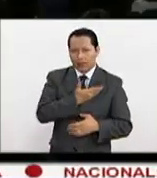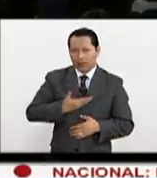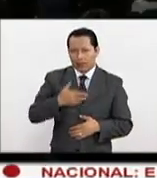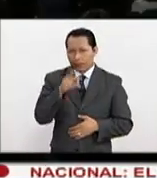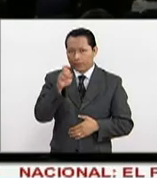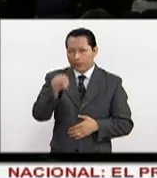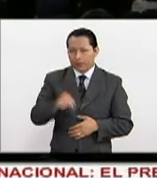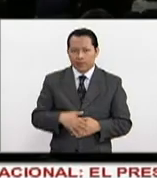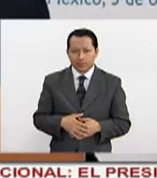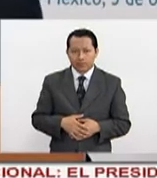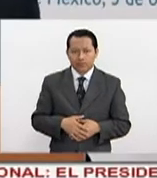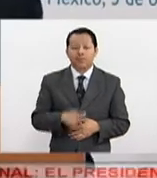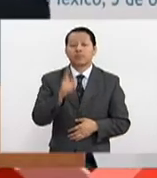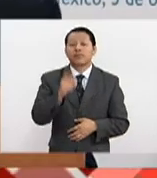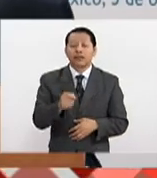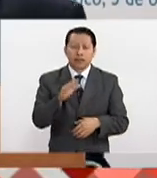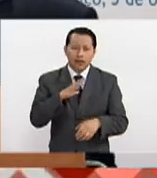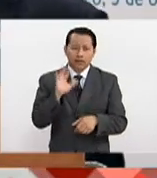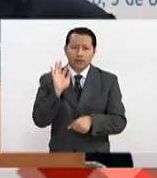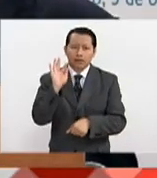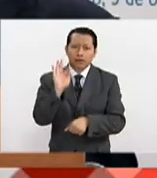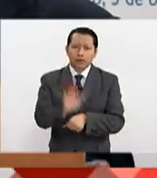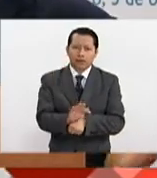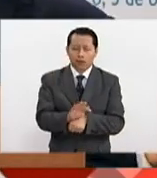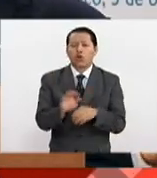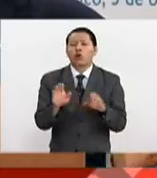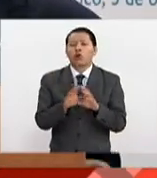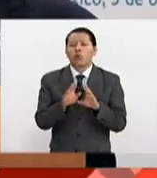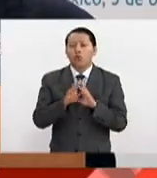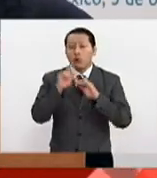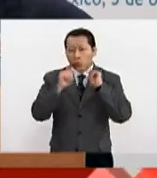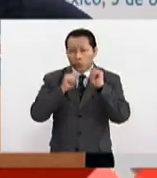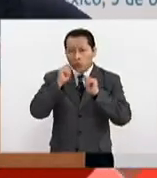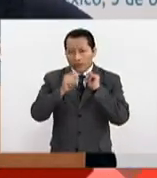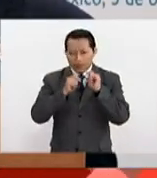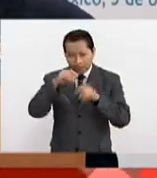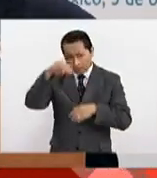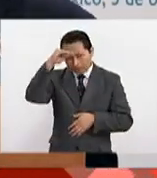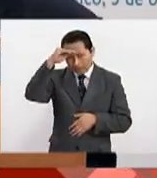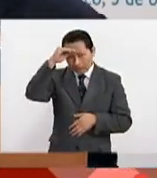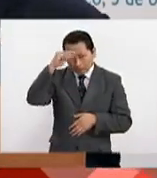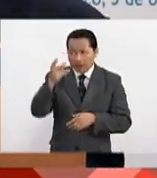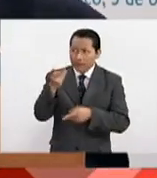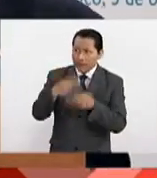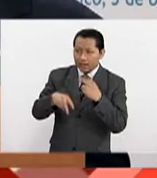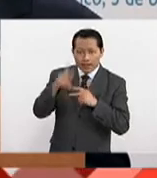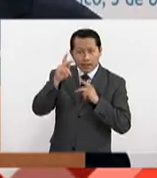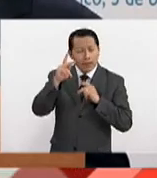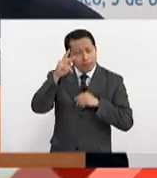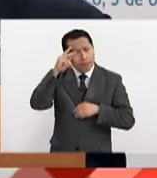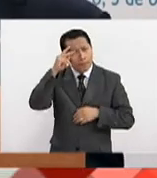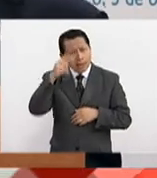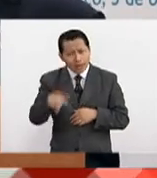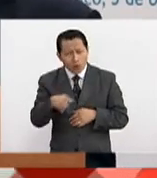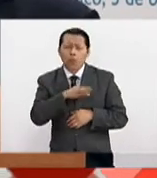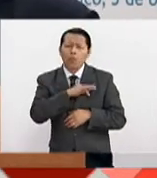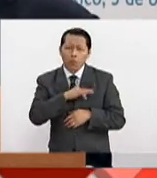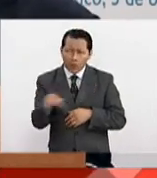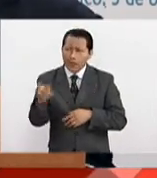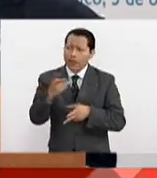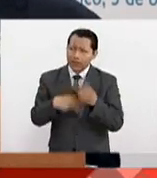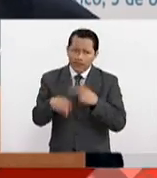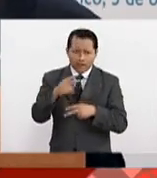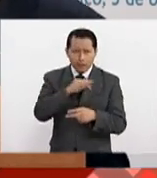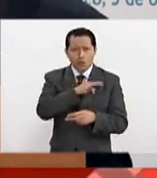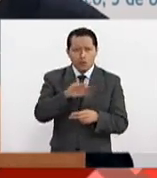tuvo un impacto mediático en cuanto a aquellos turistas que estaban pensando venir a México y que pueden venir a México y que